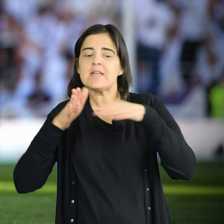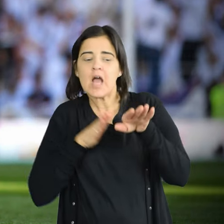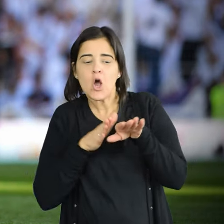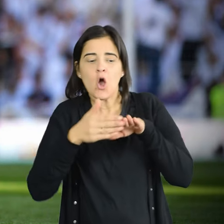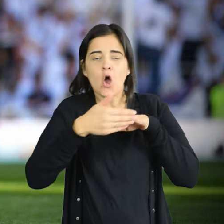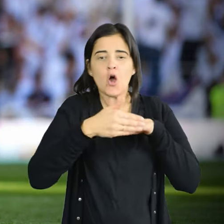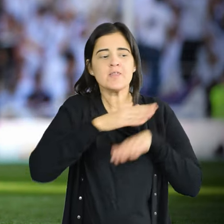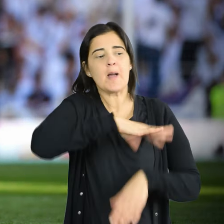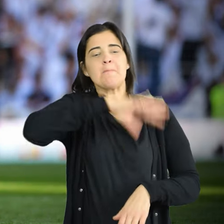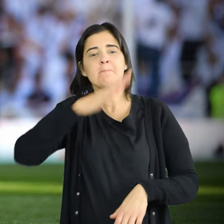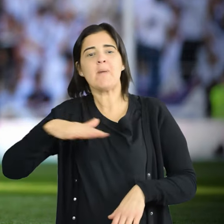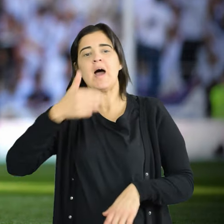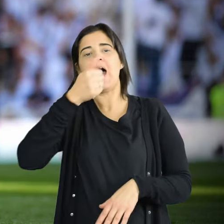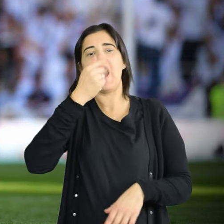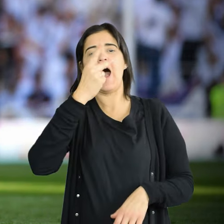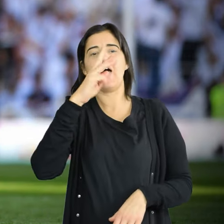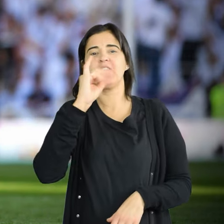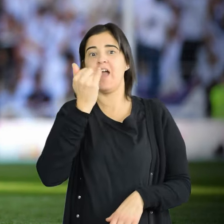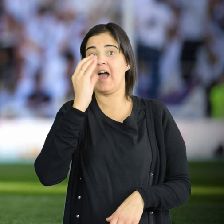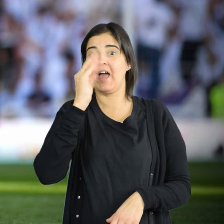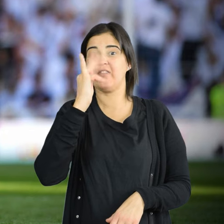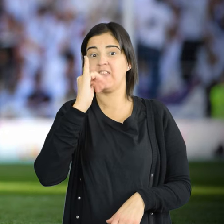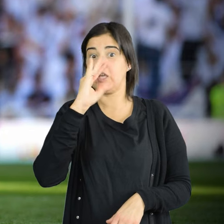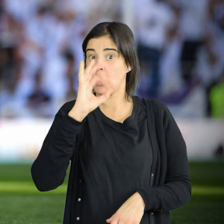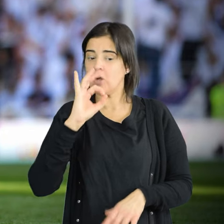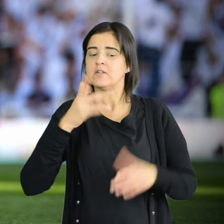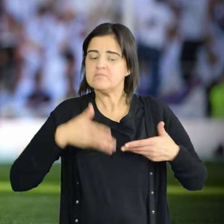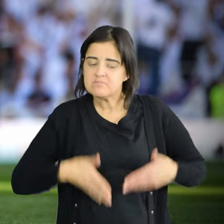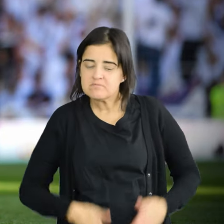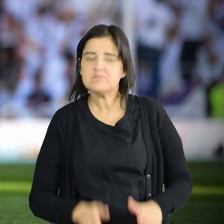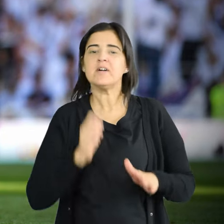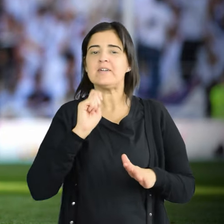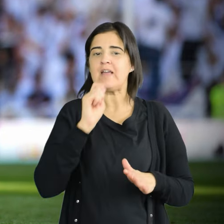cerca de la costa del mar adriático nací a Luca